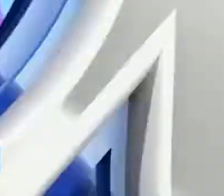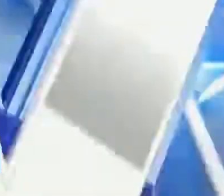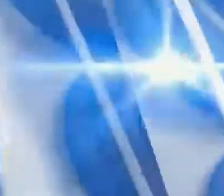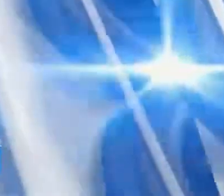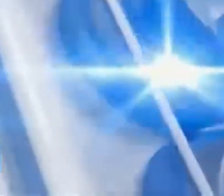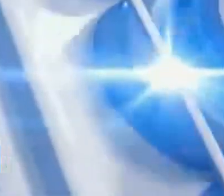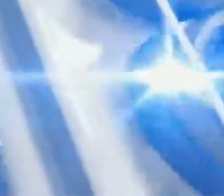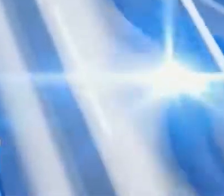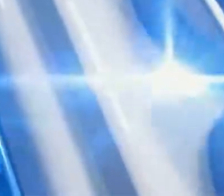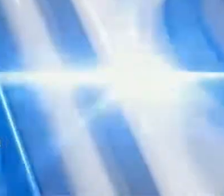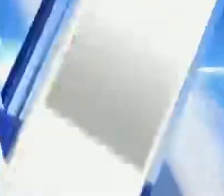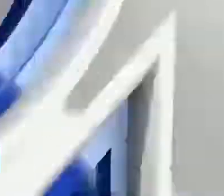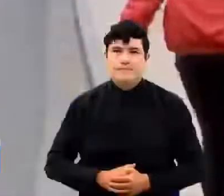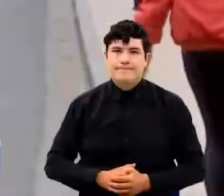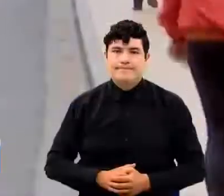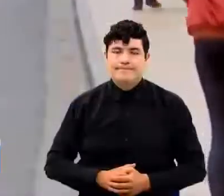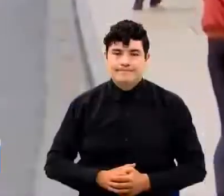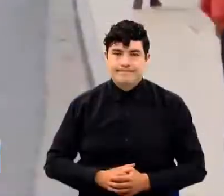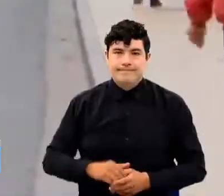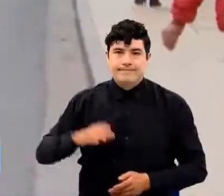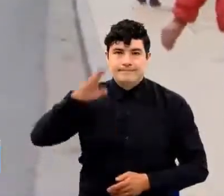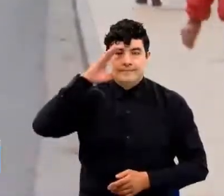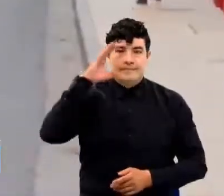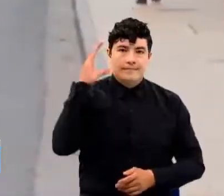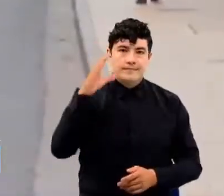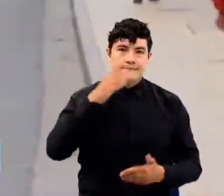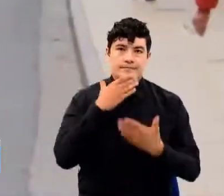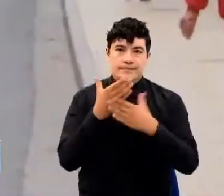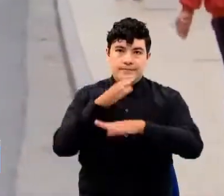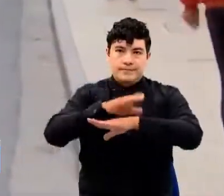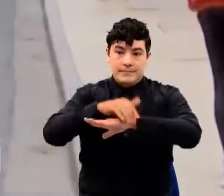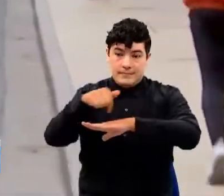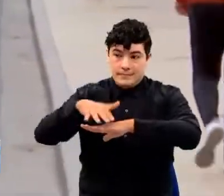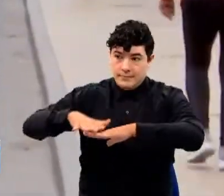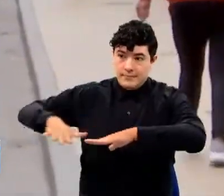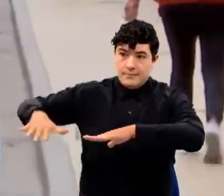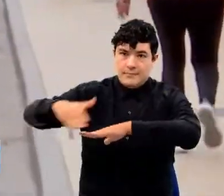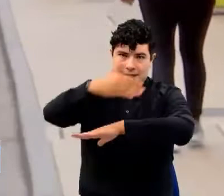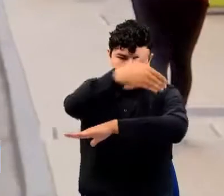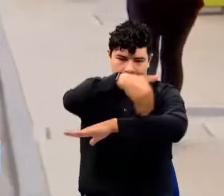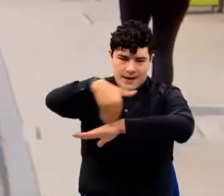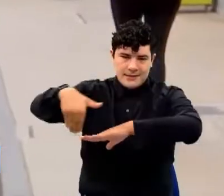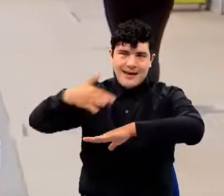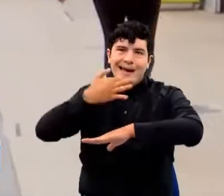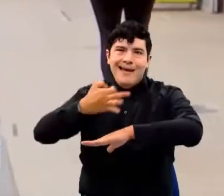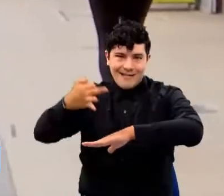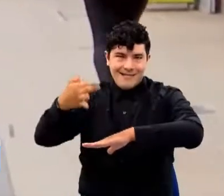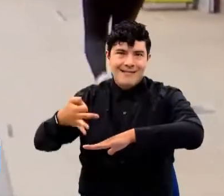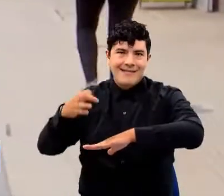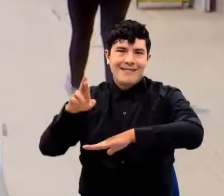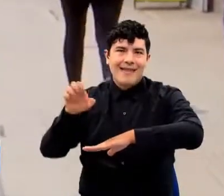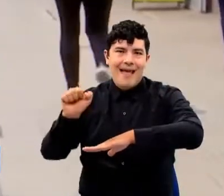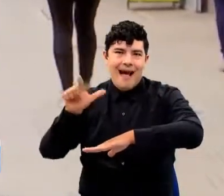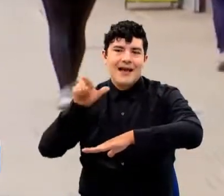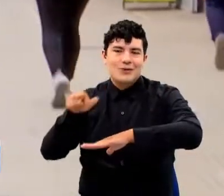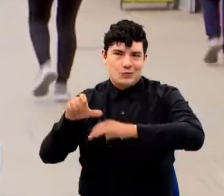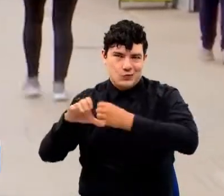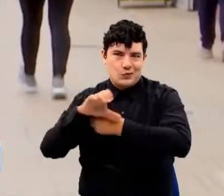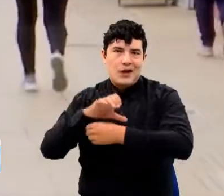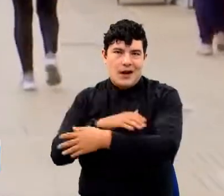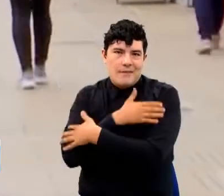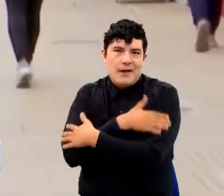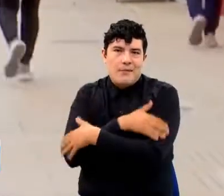Así es, buenas tardes. Estamos ubicados en la calle Real, una zona comercial de la ciudad de Pamplona. Fue aquí donde precisamente